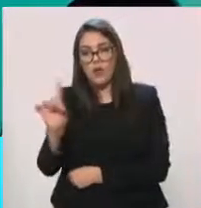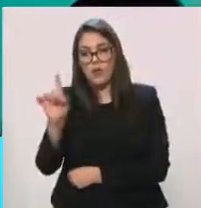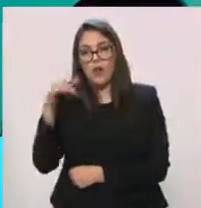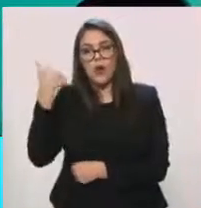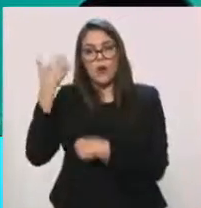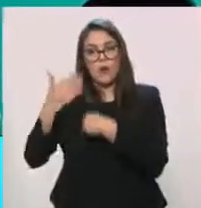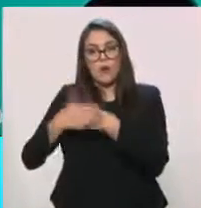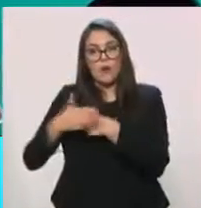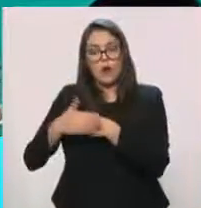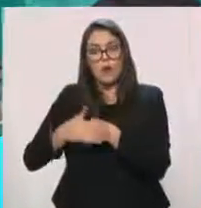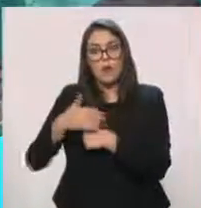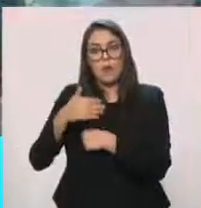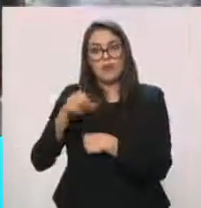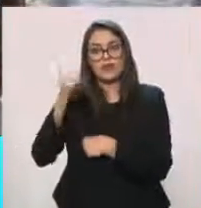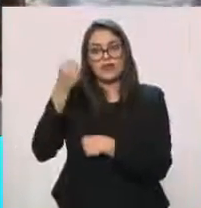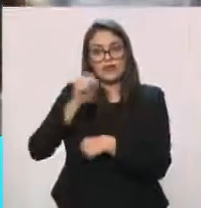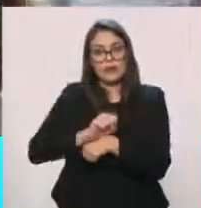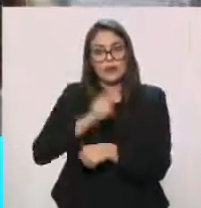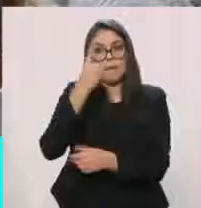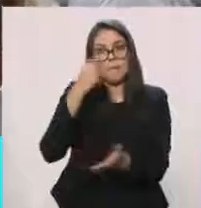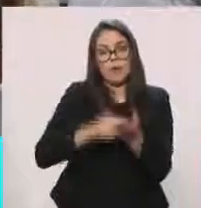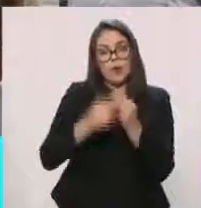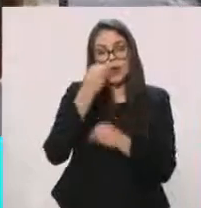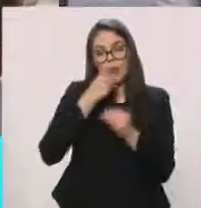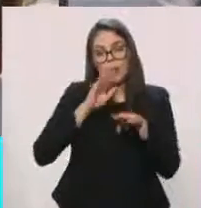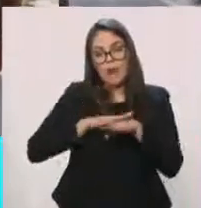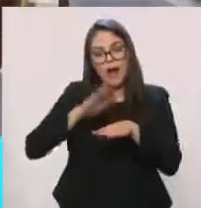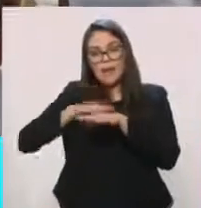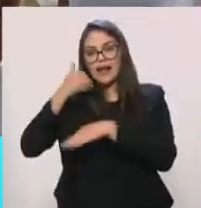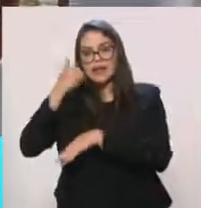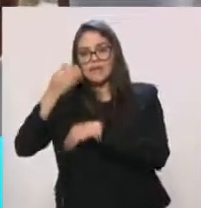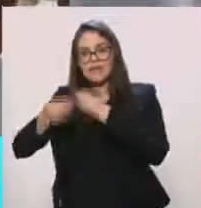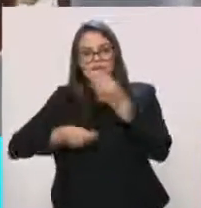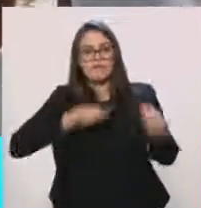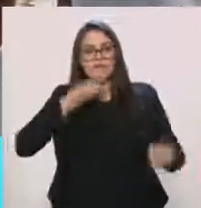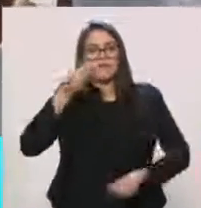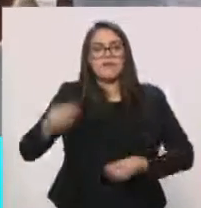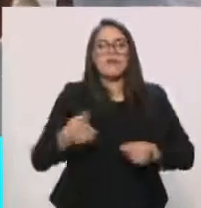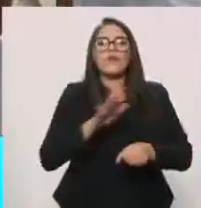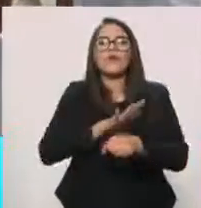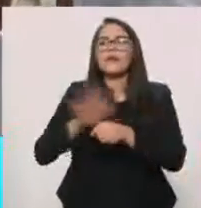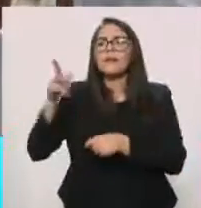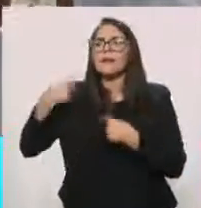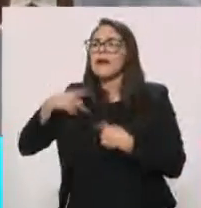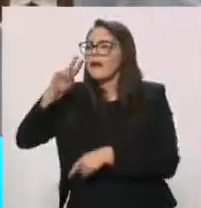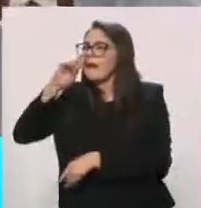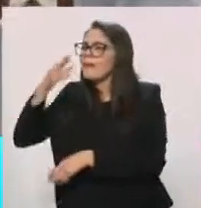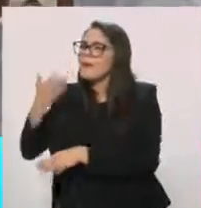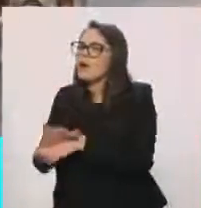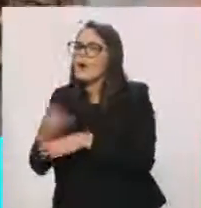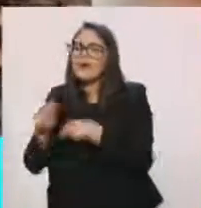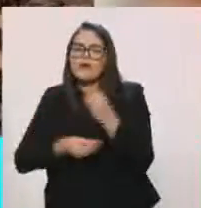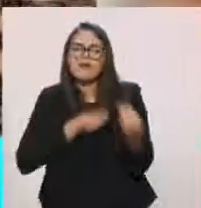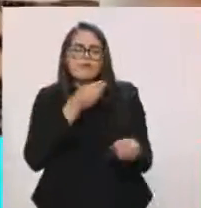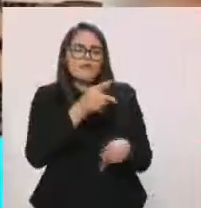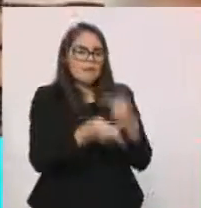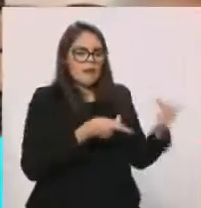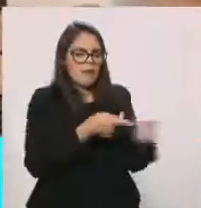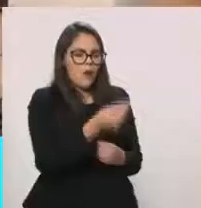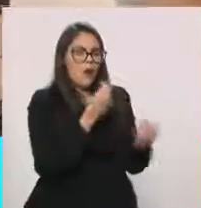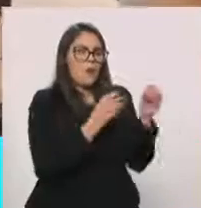1,000 comidas. ¿Qué restaurantes están preparando estas comidas? ¿Quién se encarga de la elaboración de los platillos? Son